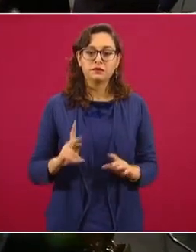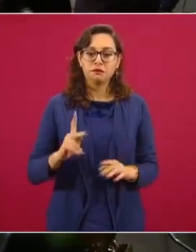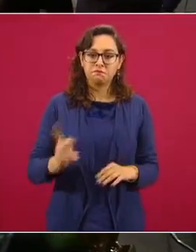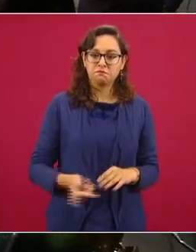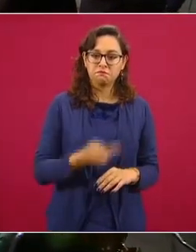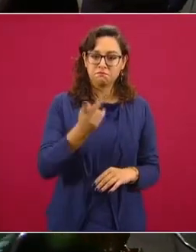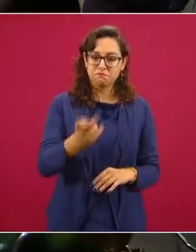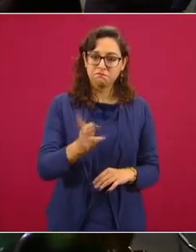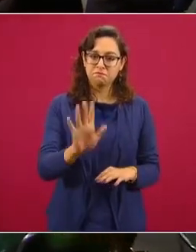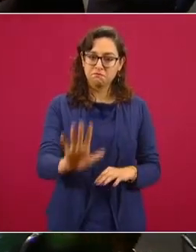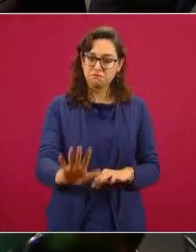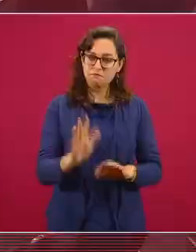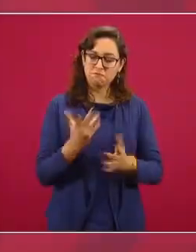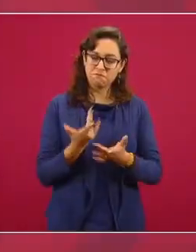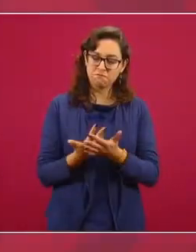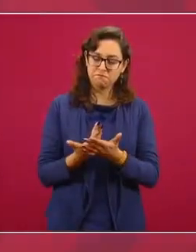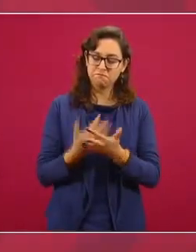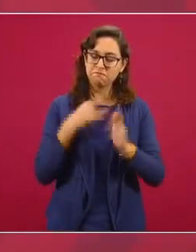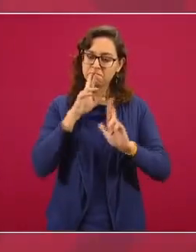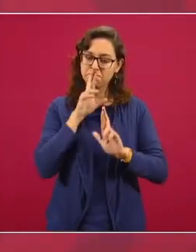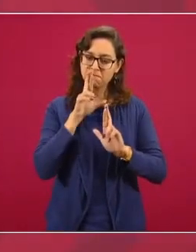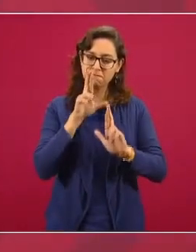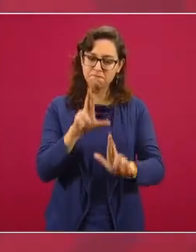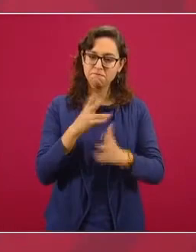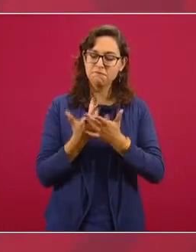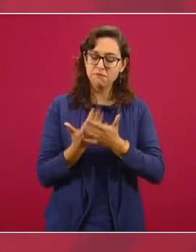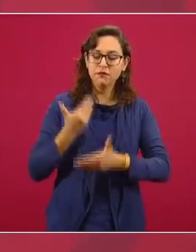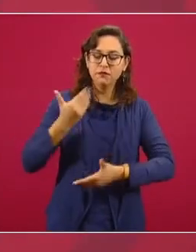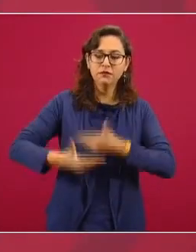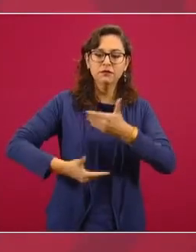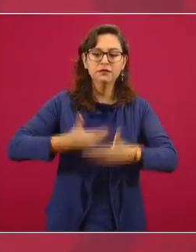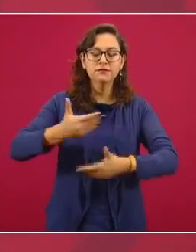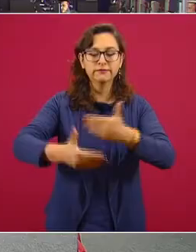esperarnos y vamos a ir actuando,